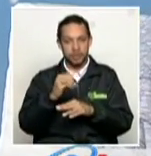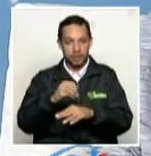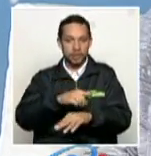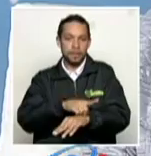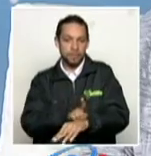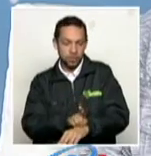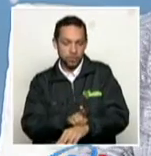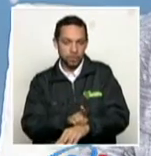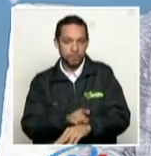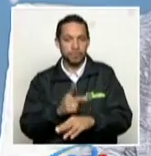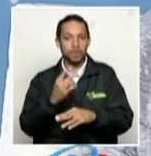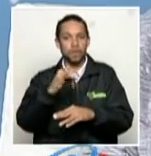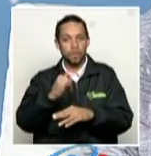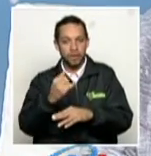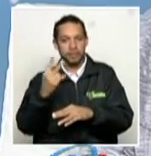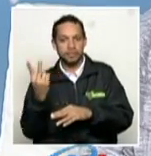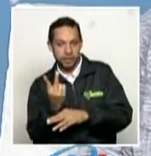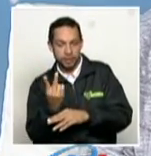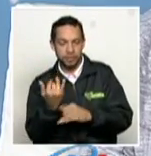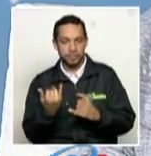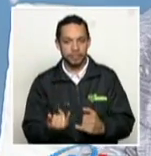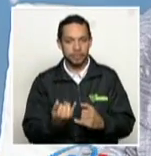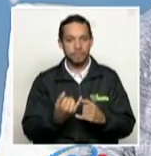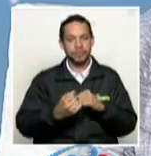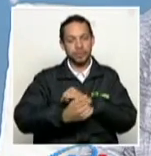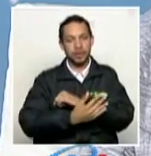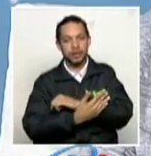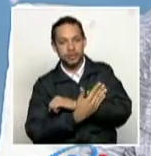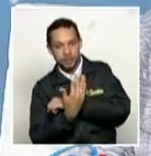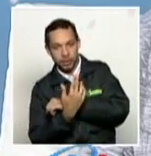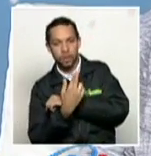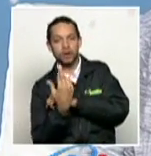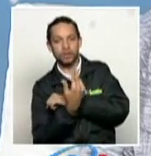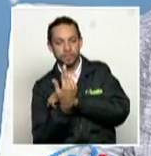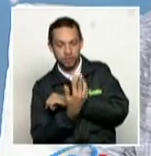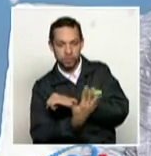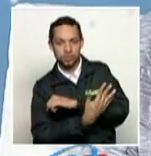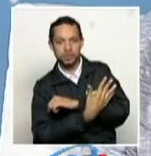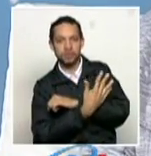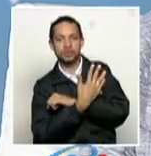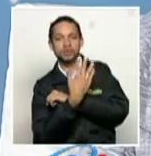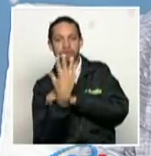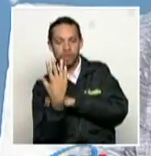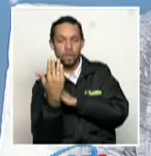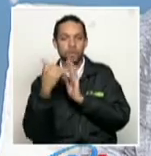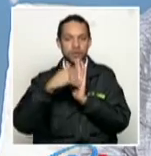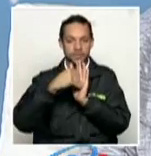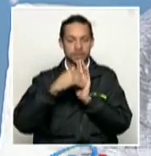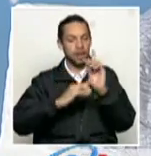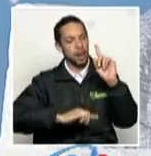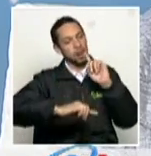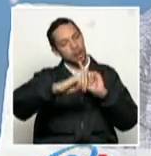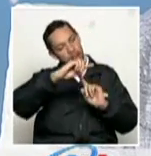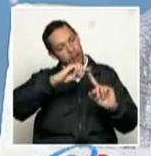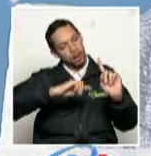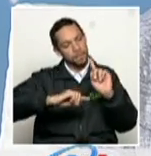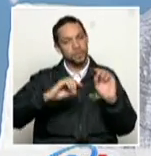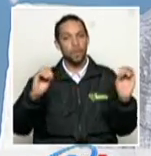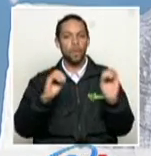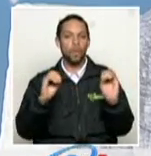hora el viernes. Esa es la razón. 5 de la mañana sucede lo mismo. 5 de la mañana pueden ver el programa también. O